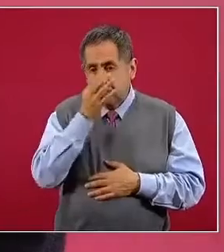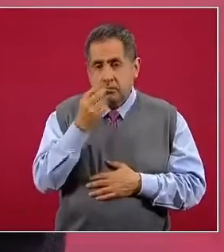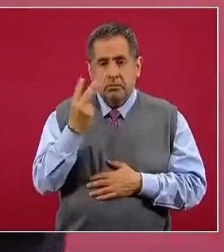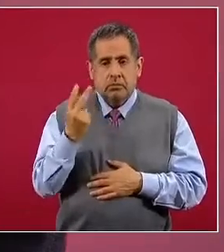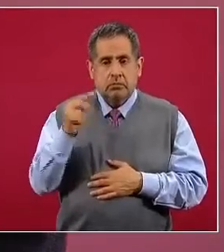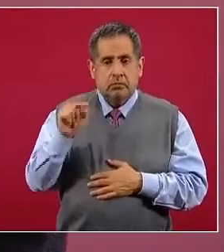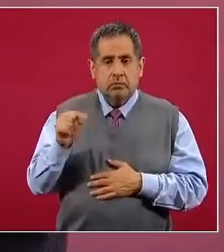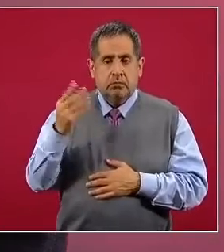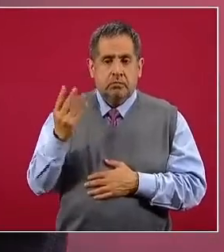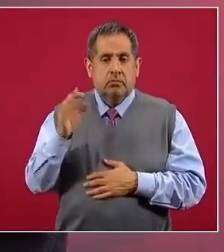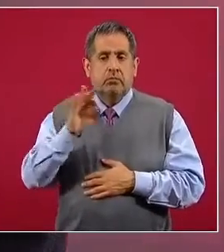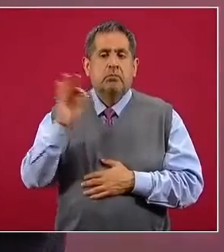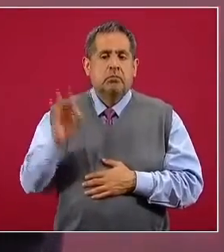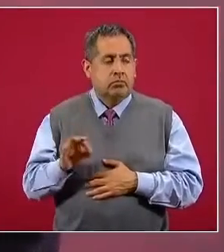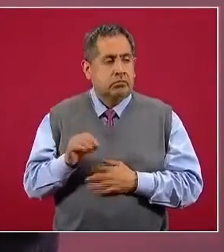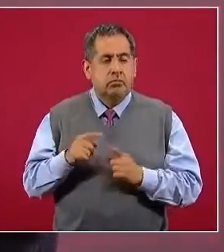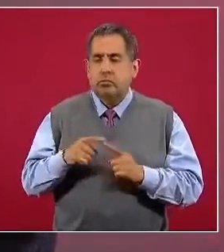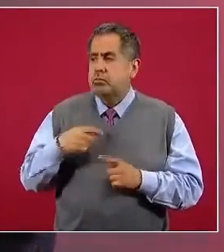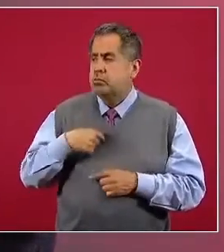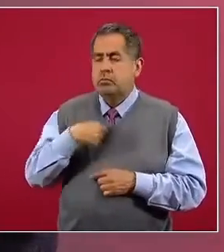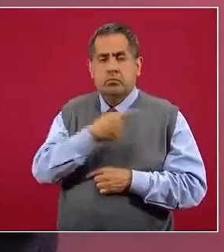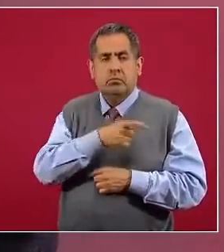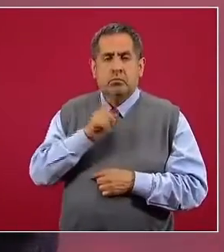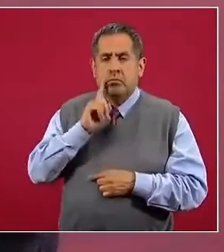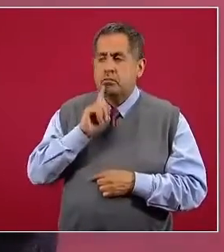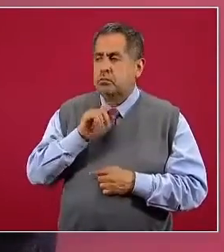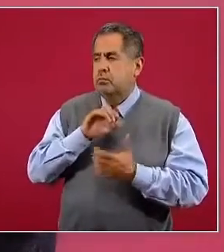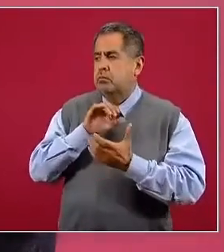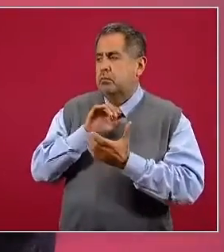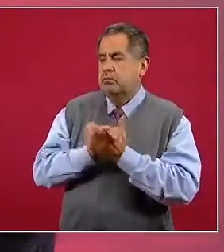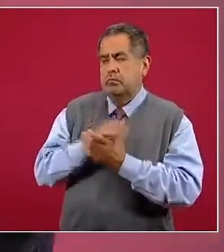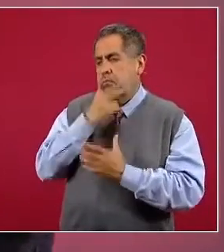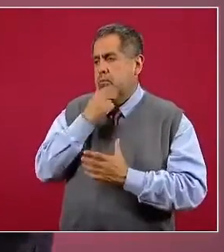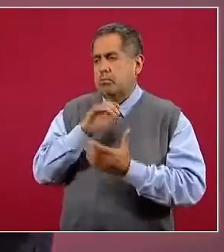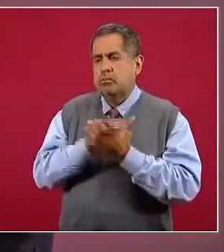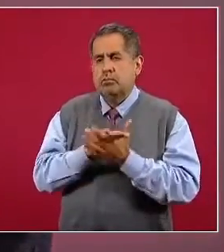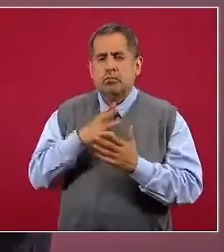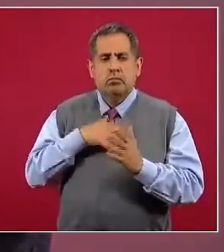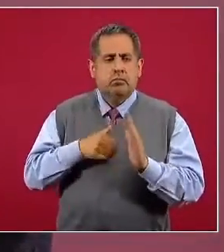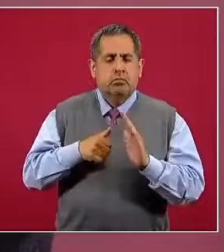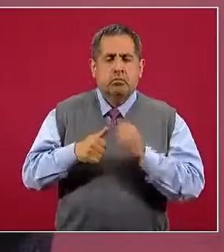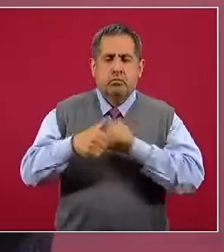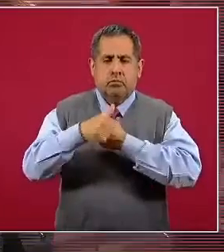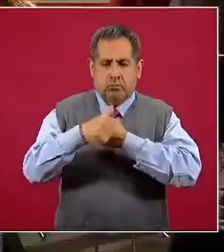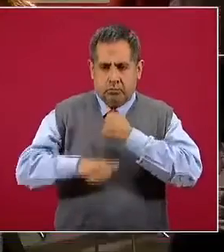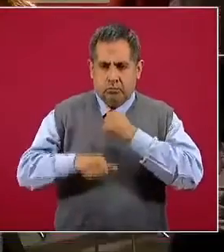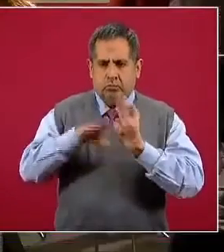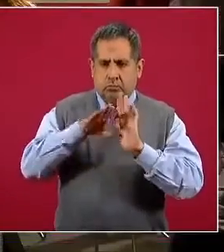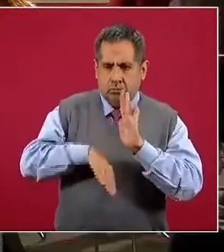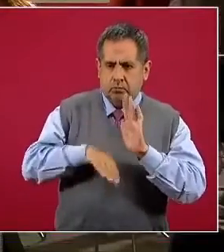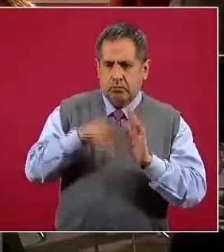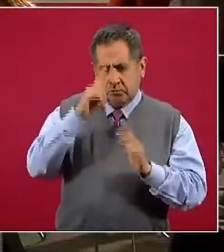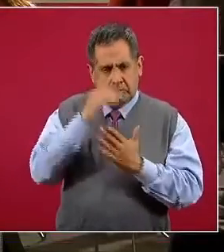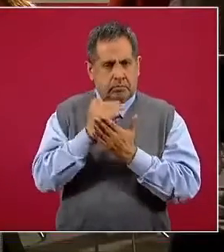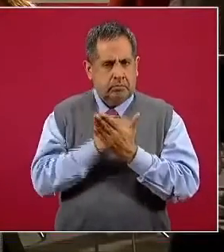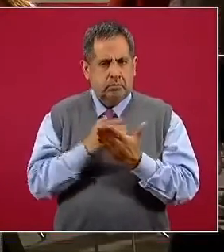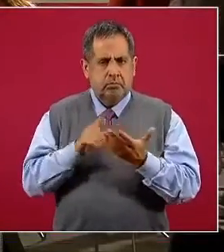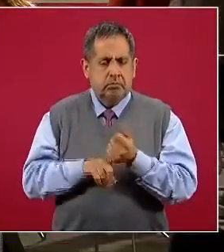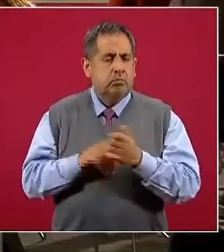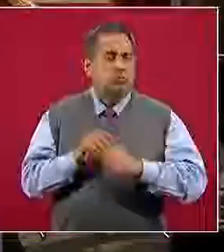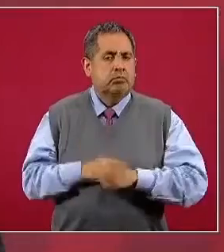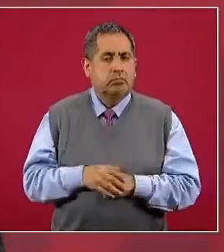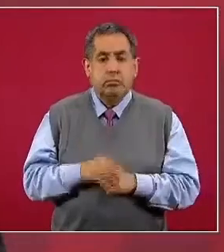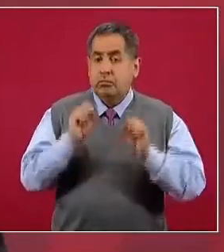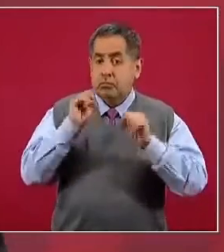2.4% de ellas señaló que su pareja se había realizado una vasectomía. Las tendencias de vasectomía han